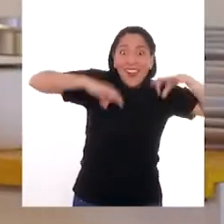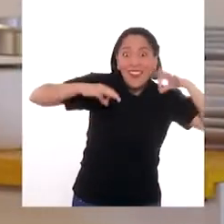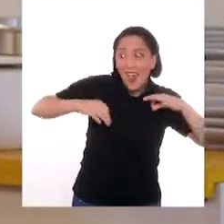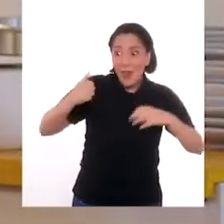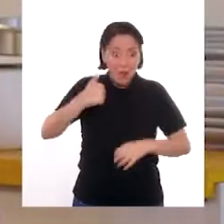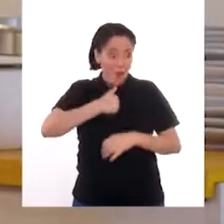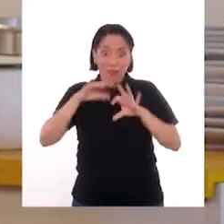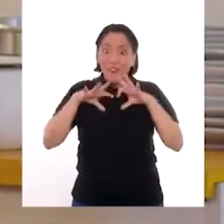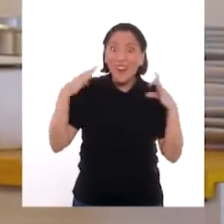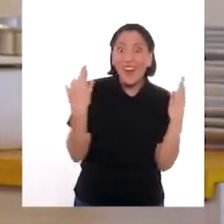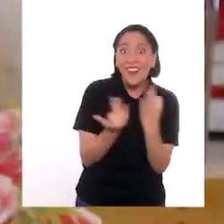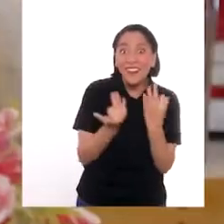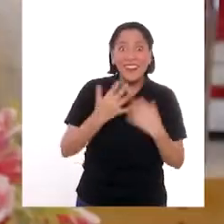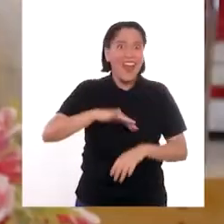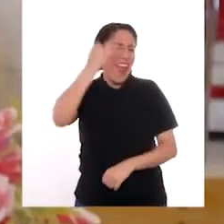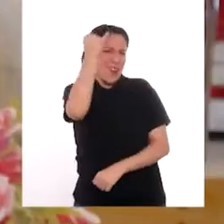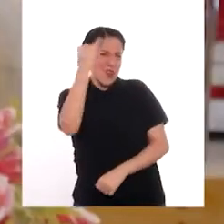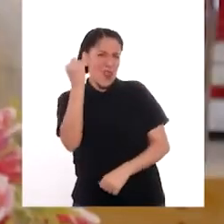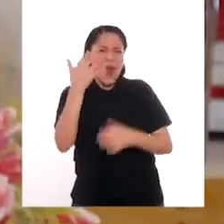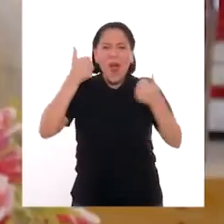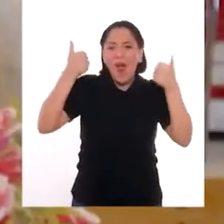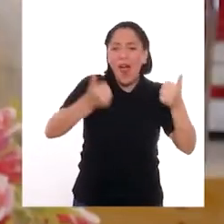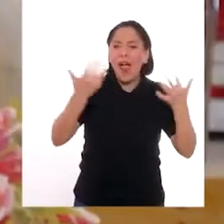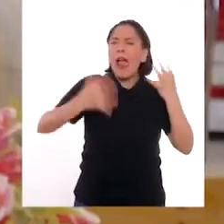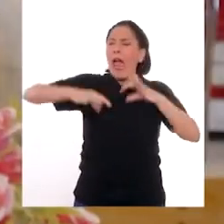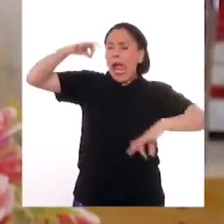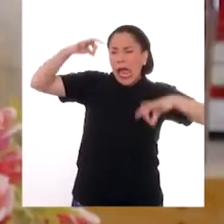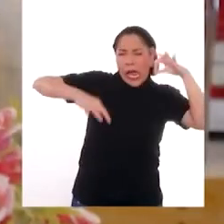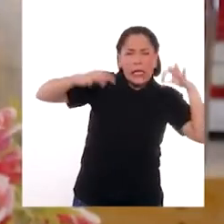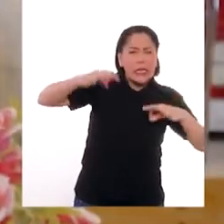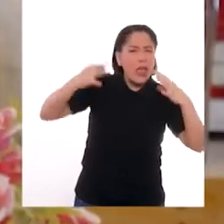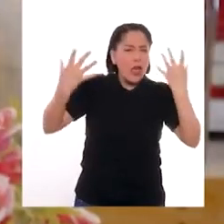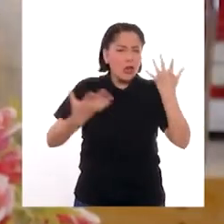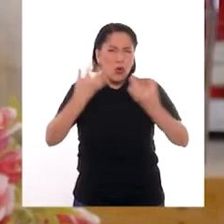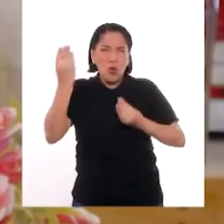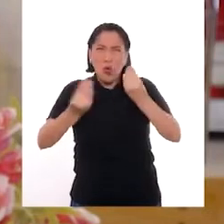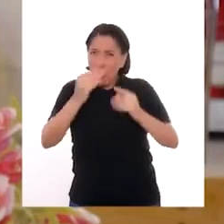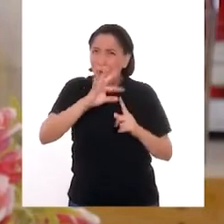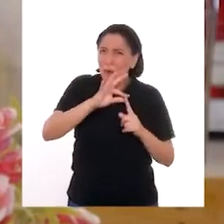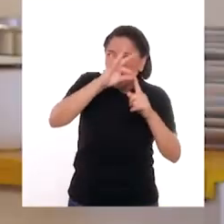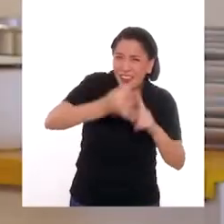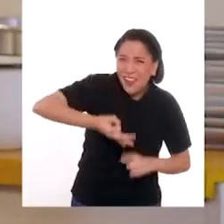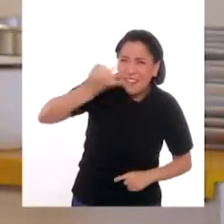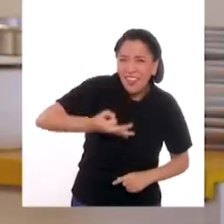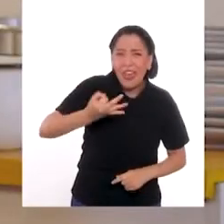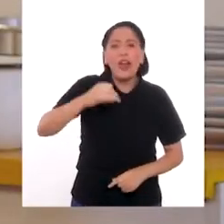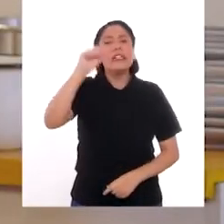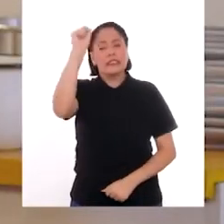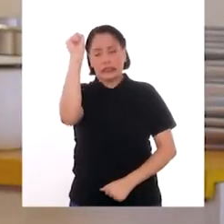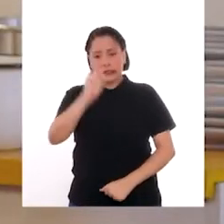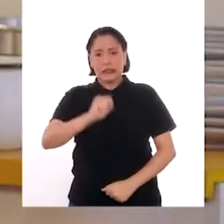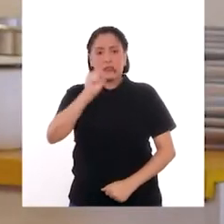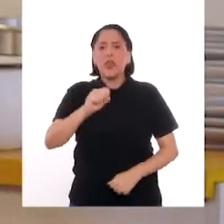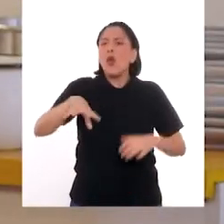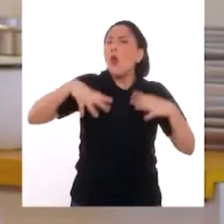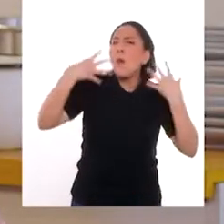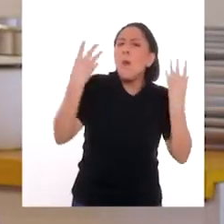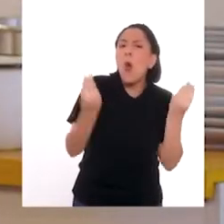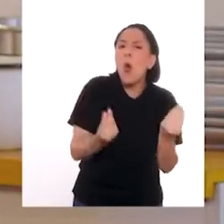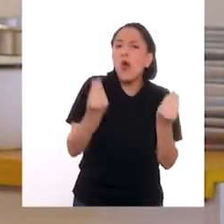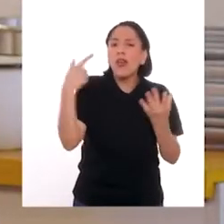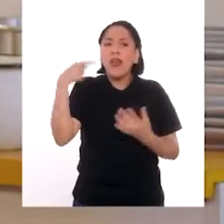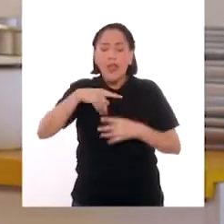buena idea. ¡Qué bien! El teatro es especial, ¿verdad? Sí, Nico, porque